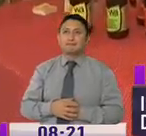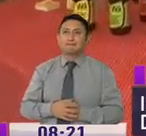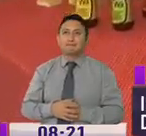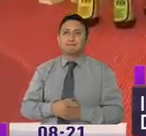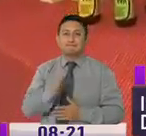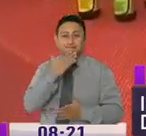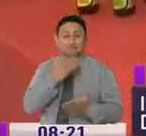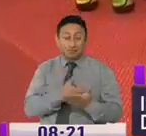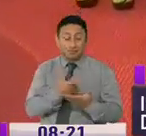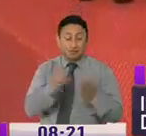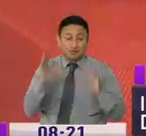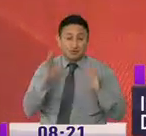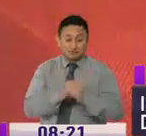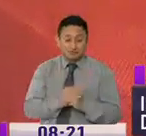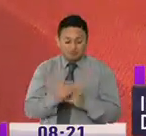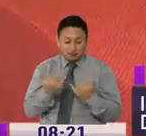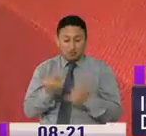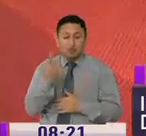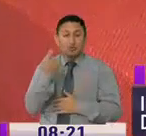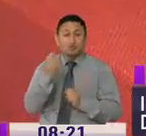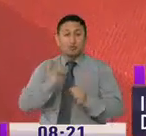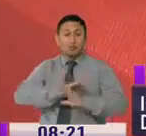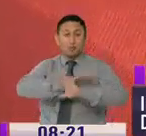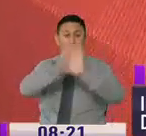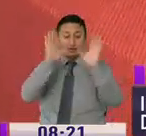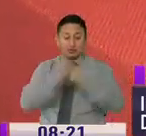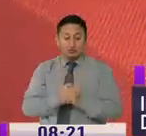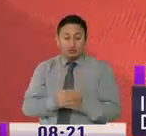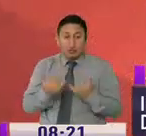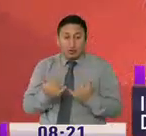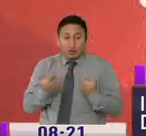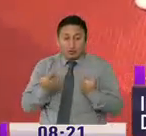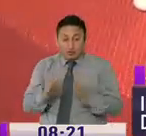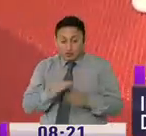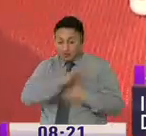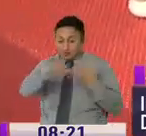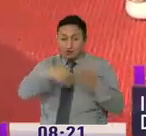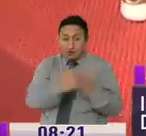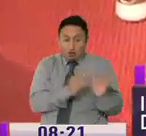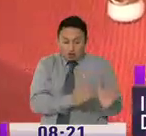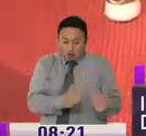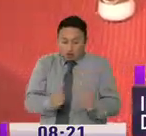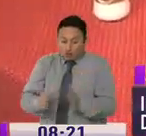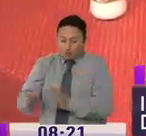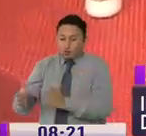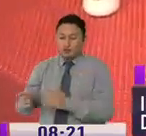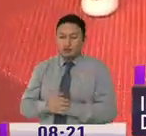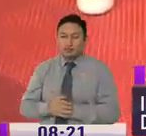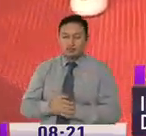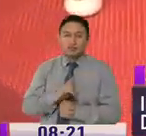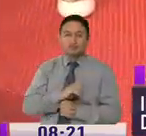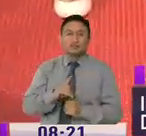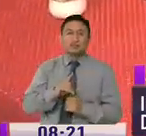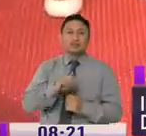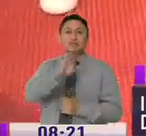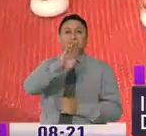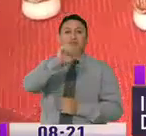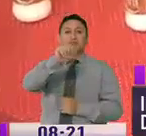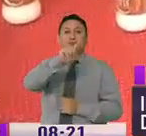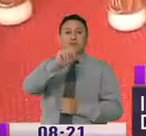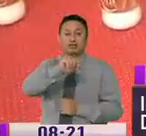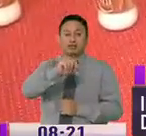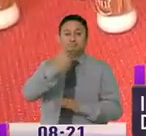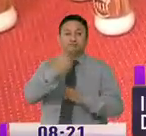espacio. Abrimos hoy a las 11 de la mañana, ahorita estamos terminando de montar el evento. Es nuestro Gran Bazar Gourmet, es nuestra